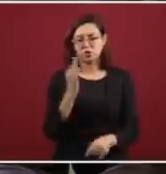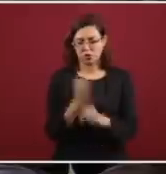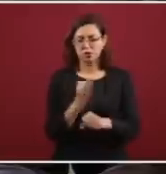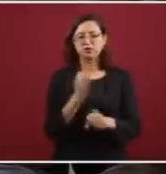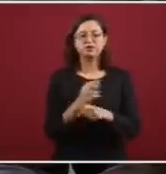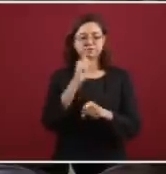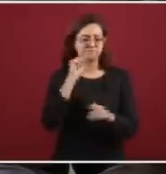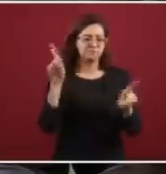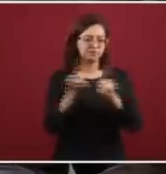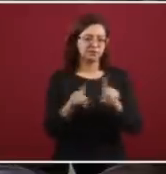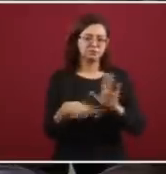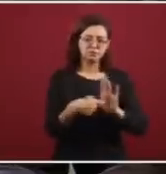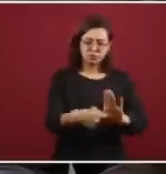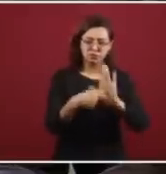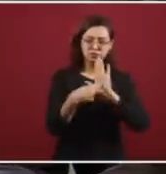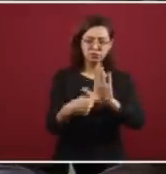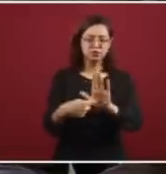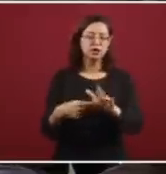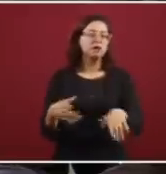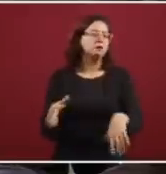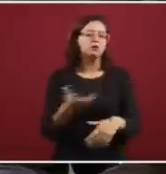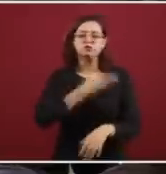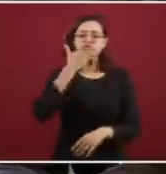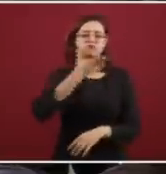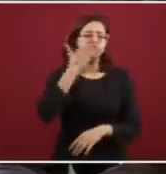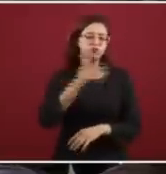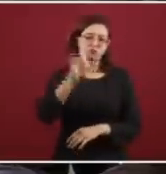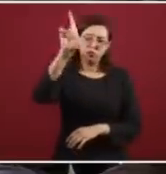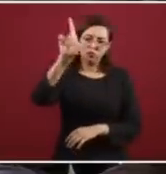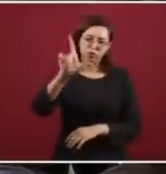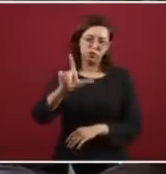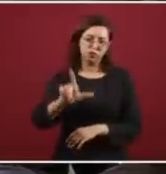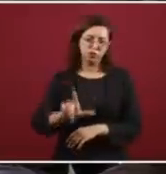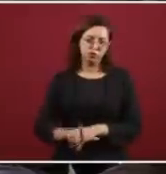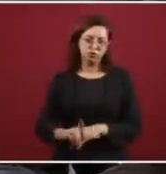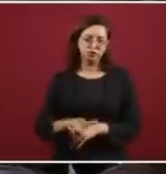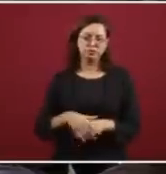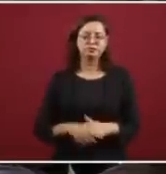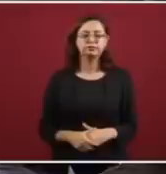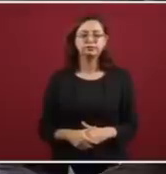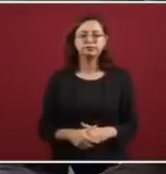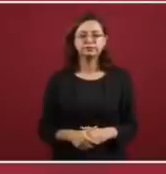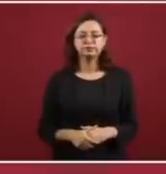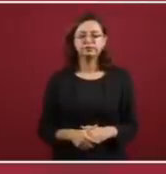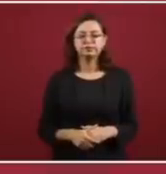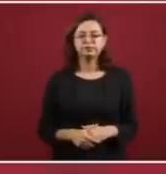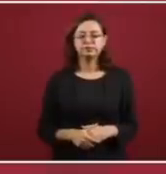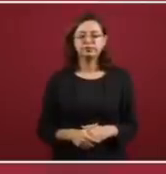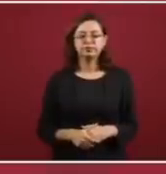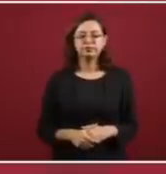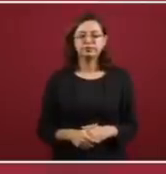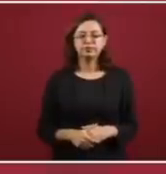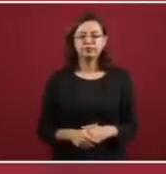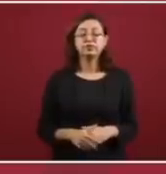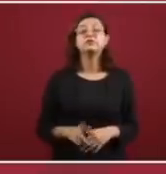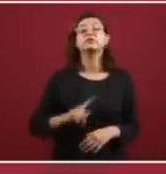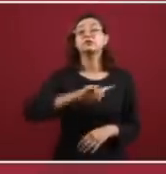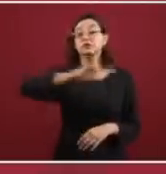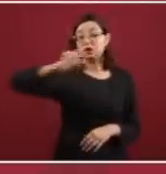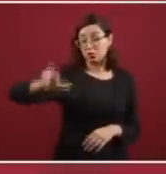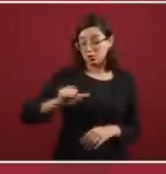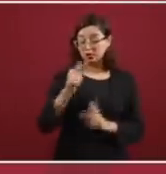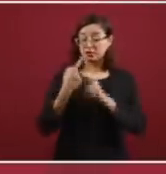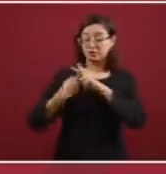presentando cada lunes, y cuando empiece el Tren Maya,